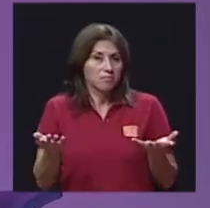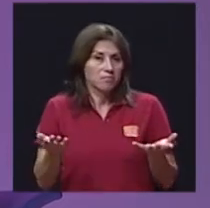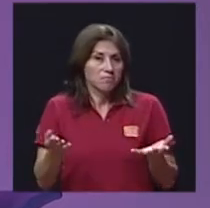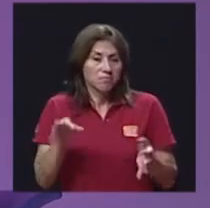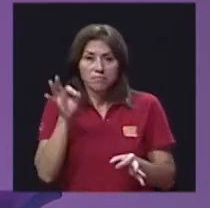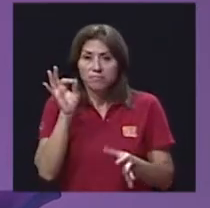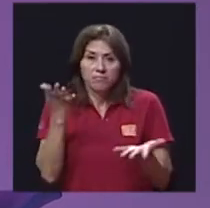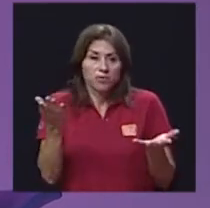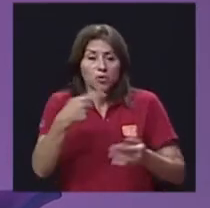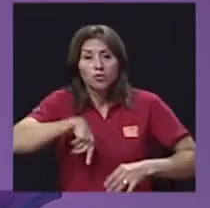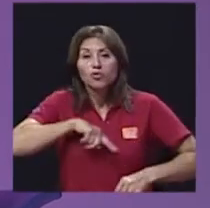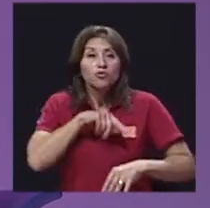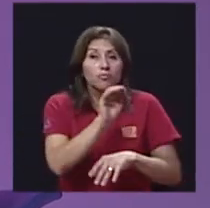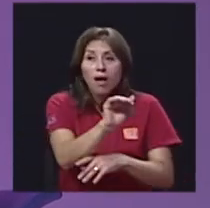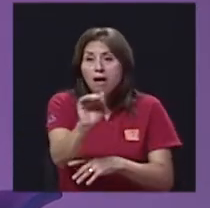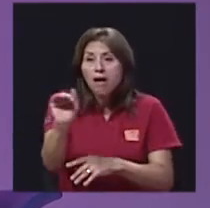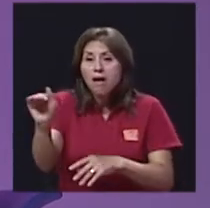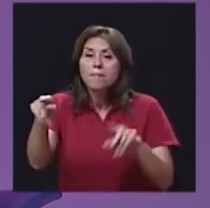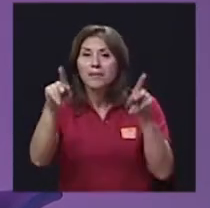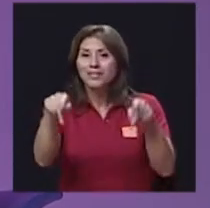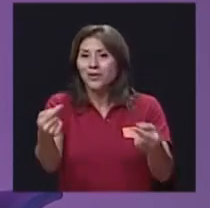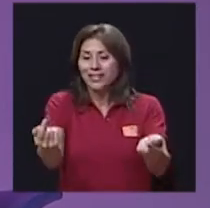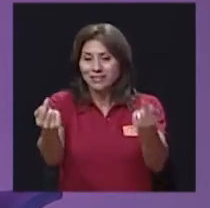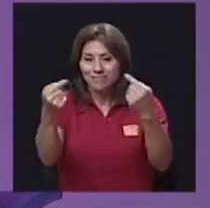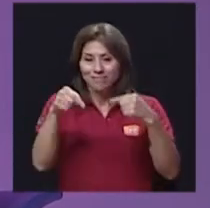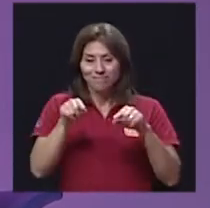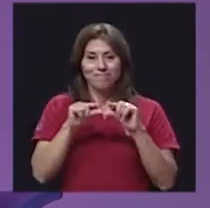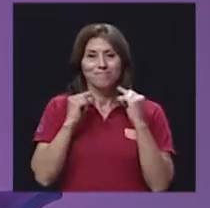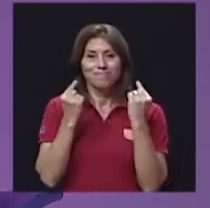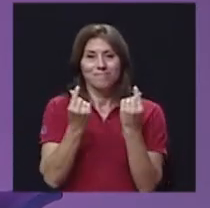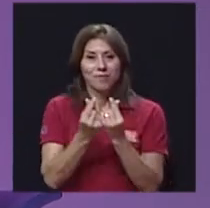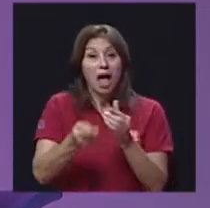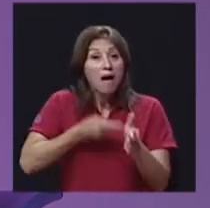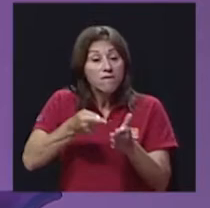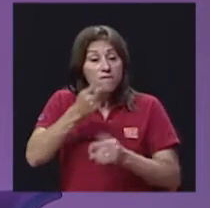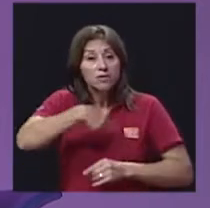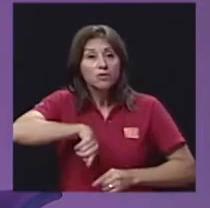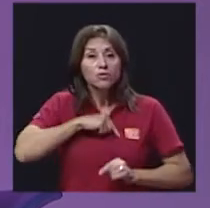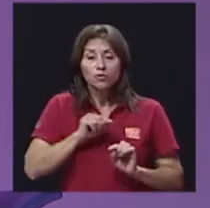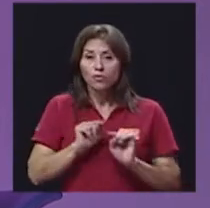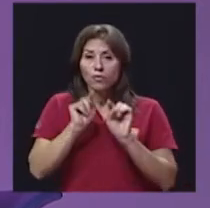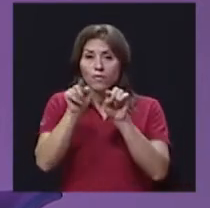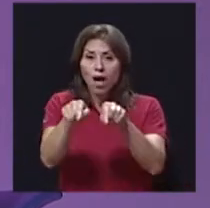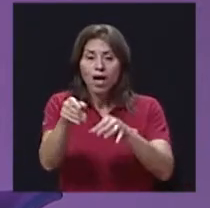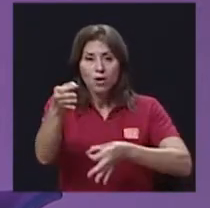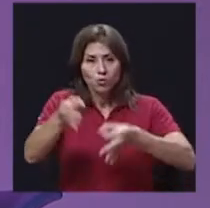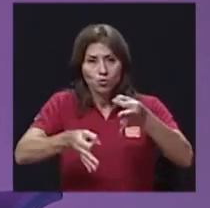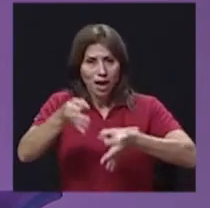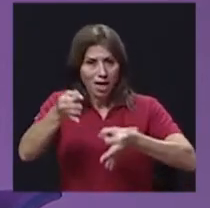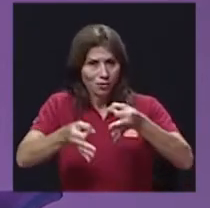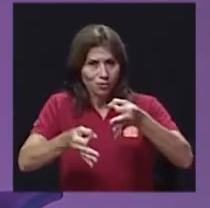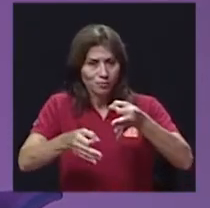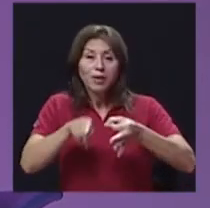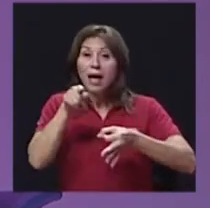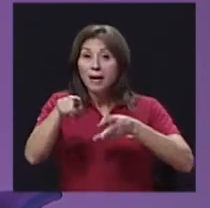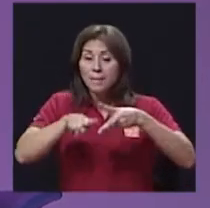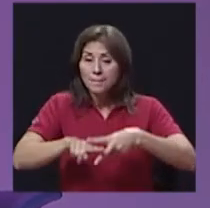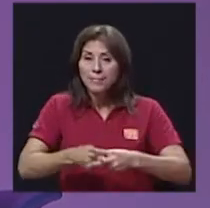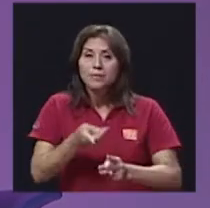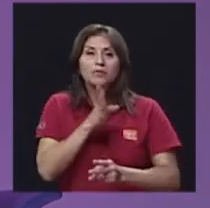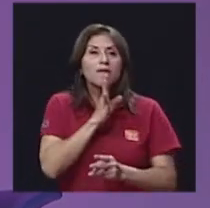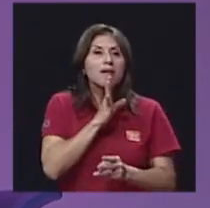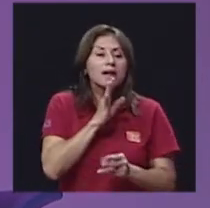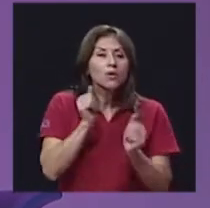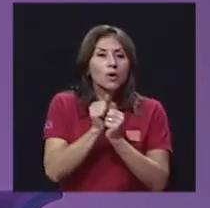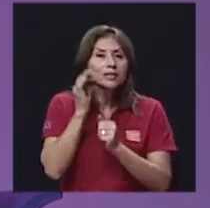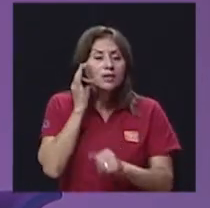y llegan las personas, ¿verdad? Muchas veces nos apersonamos a los juzgados, en los juzgados empezamos a hablar con las señoras,